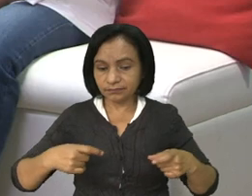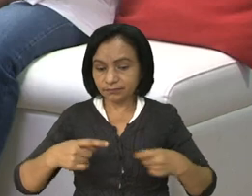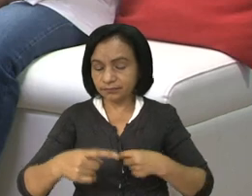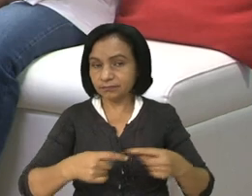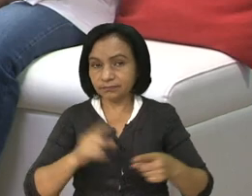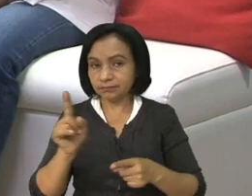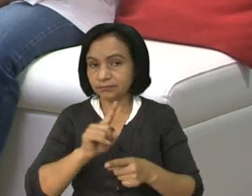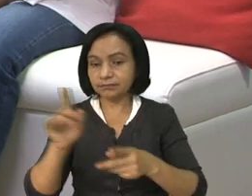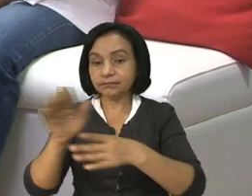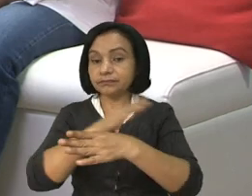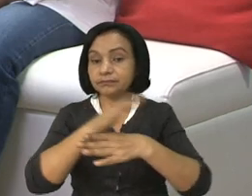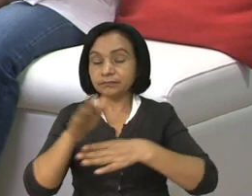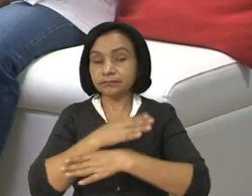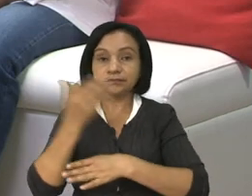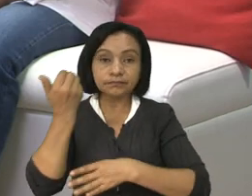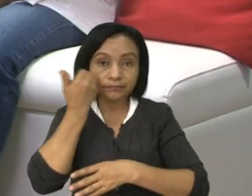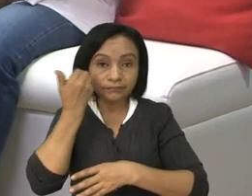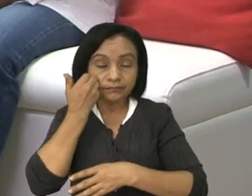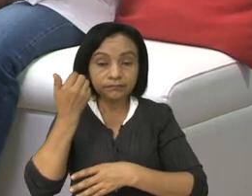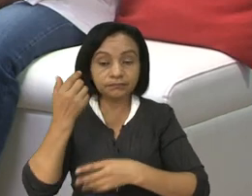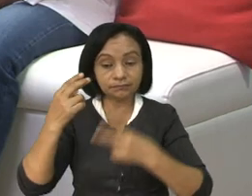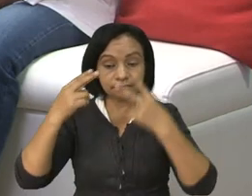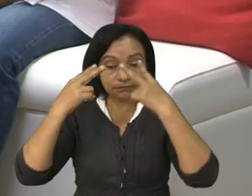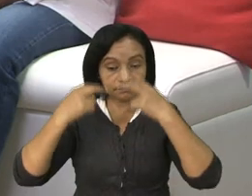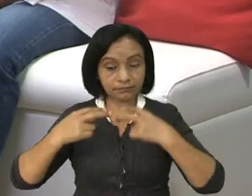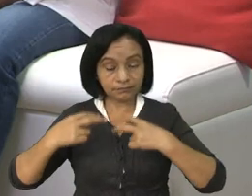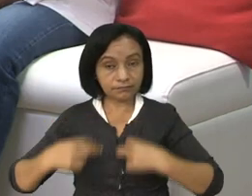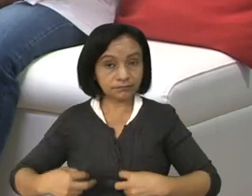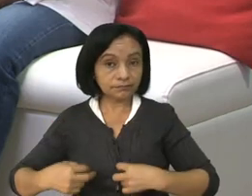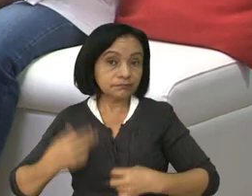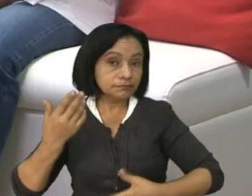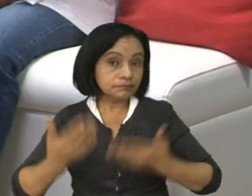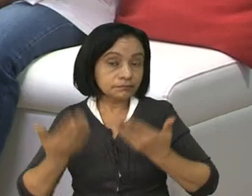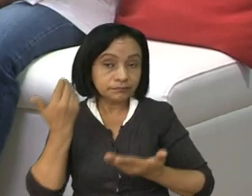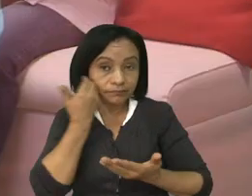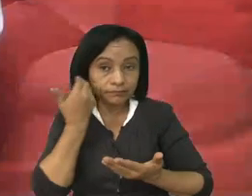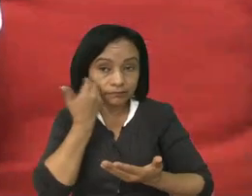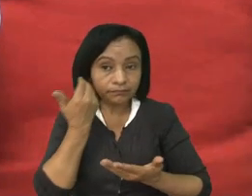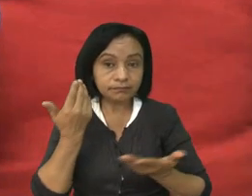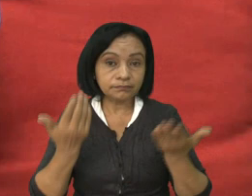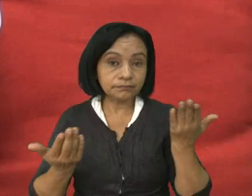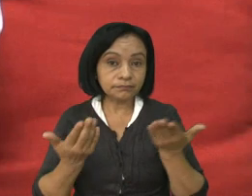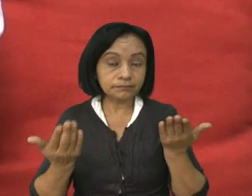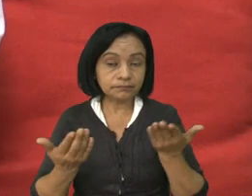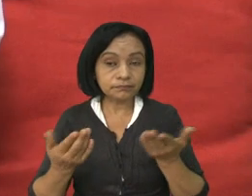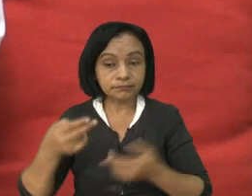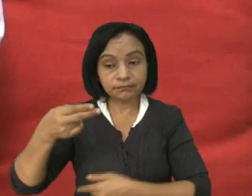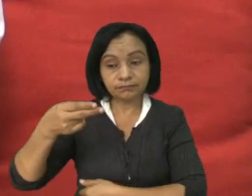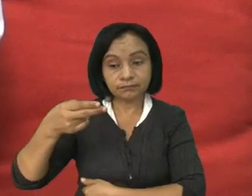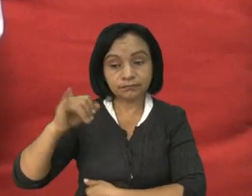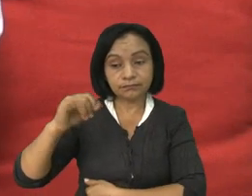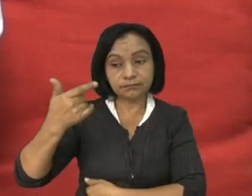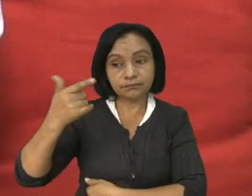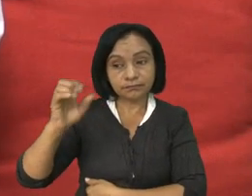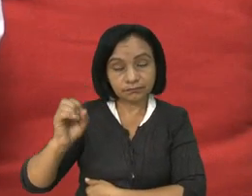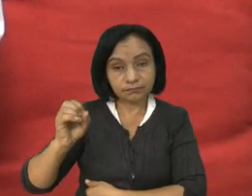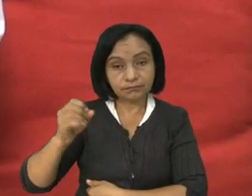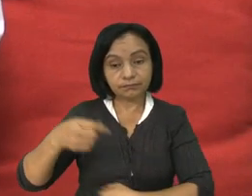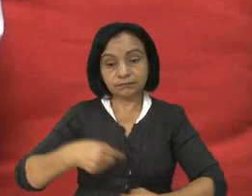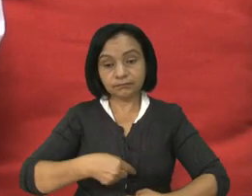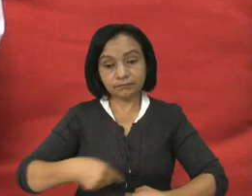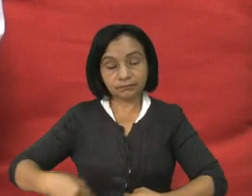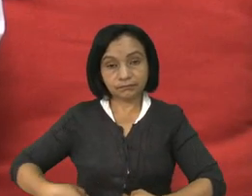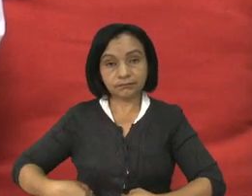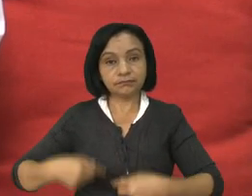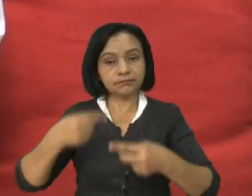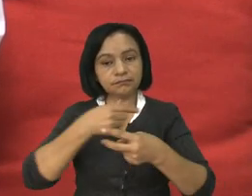Tendría que valorar una causa integral. Como te decía, podría ser hígado graso, los pacientes que son operados de la